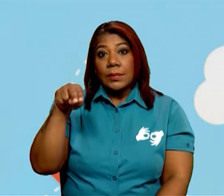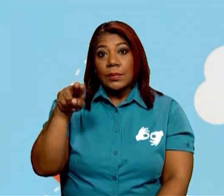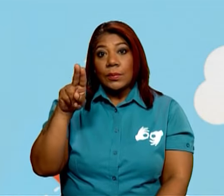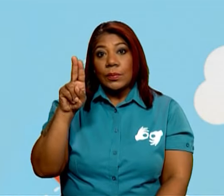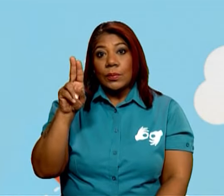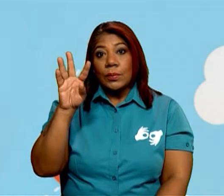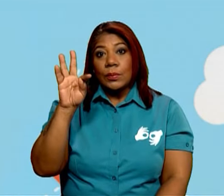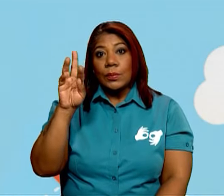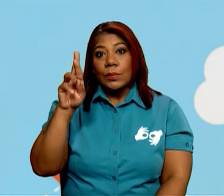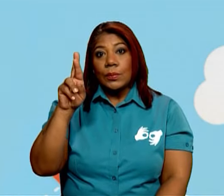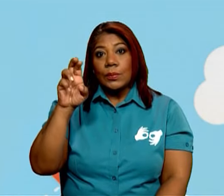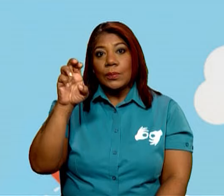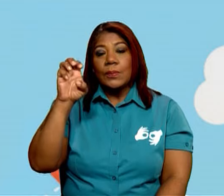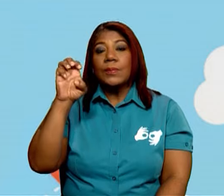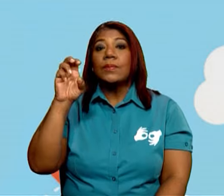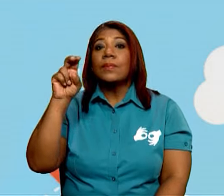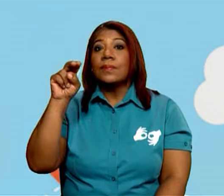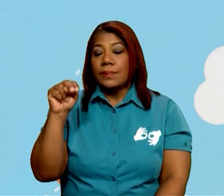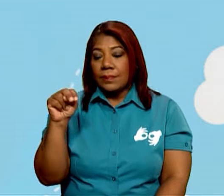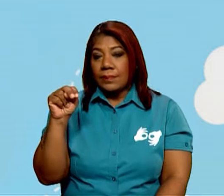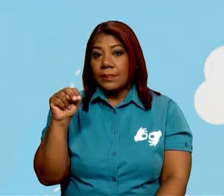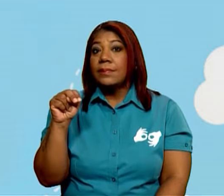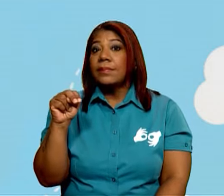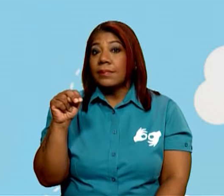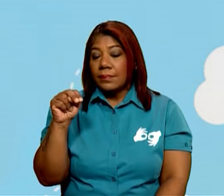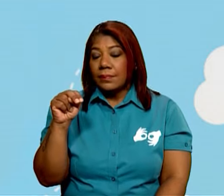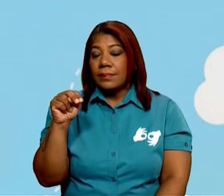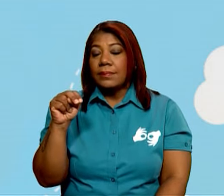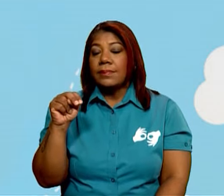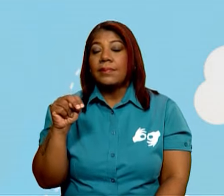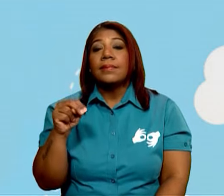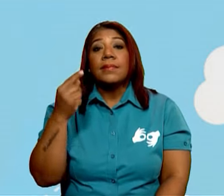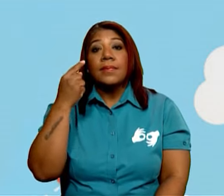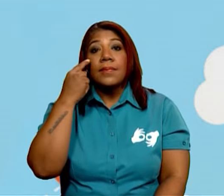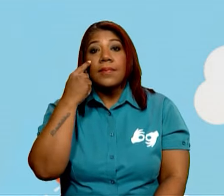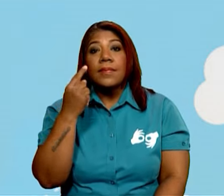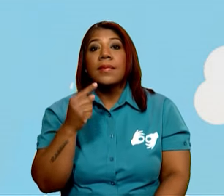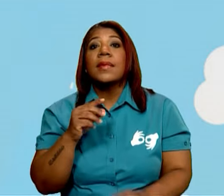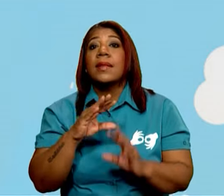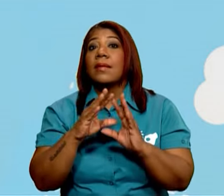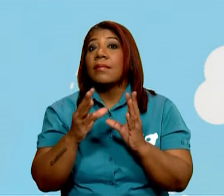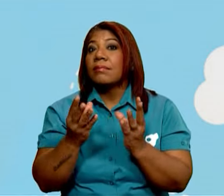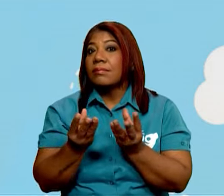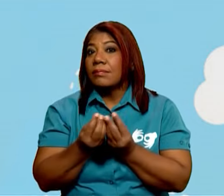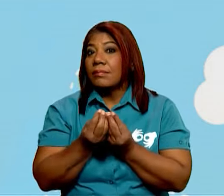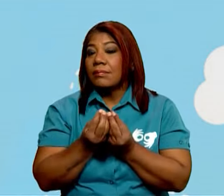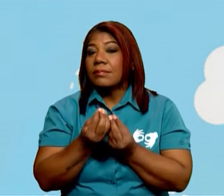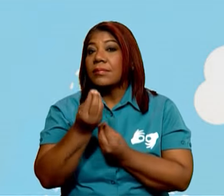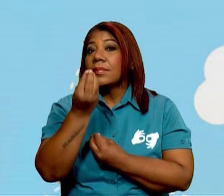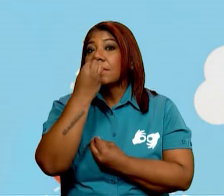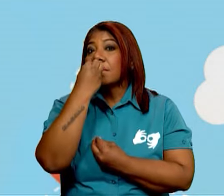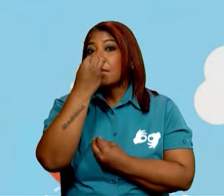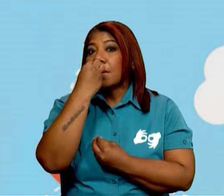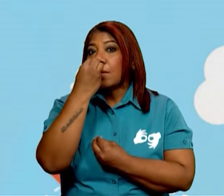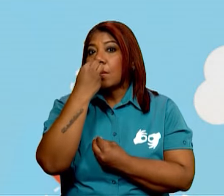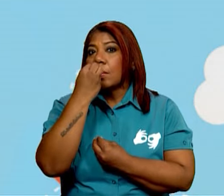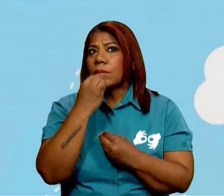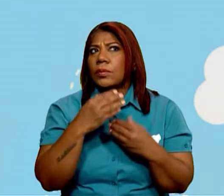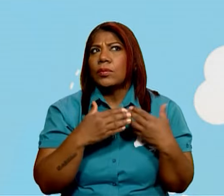Los seres vivos se nutren a través de la alimentación. ¿Y cuál es ese tipo